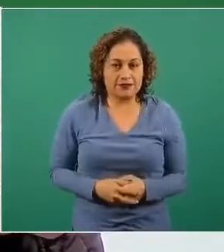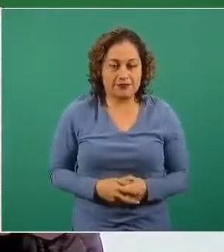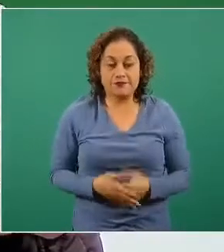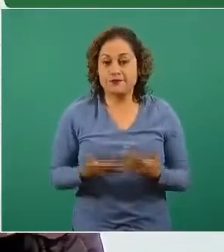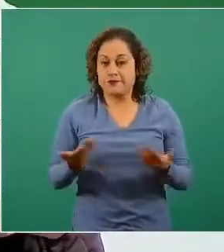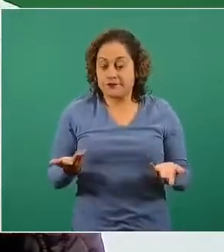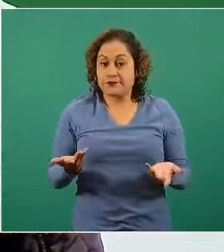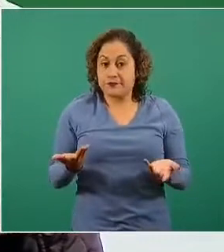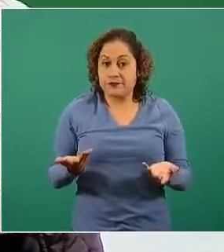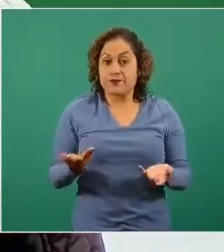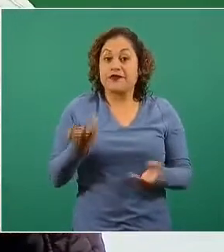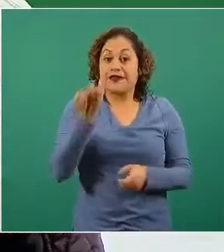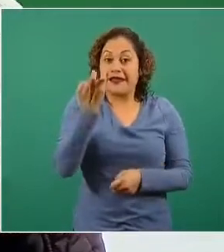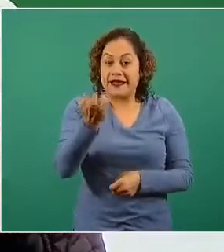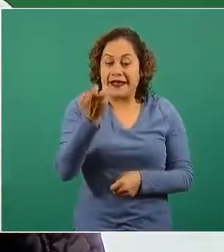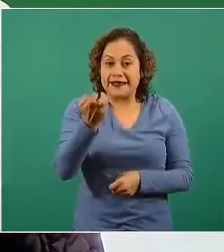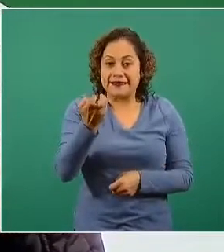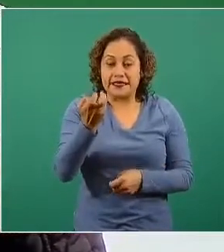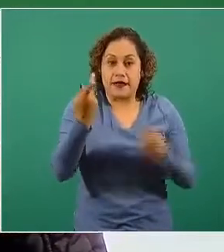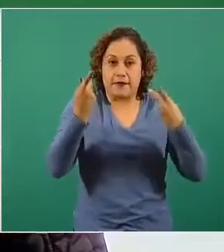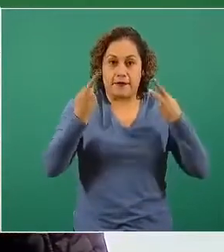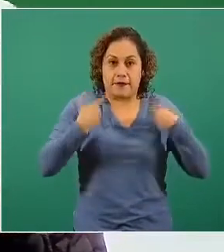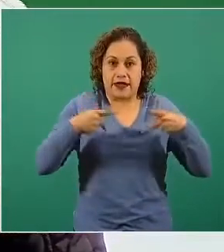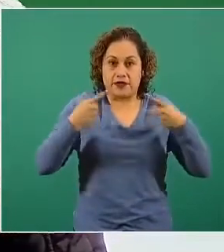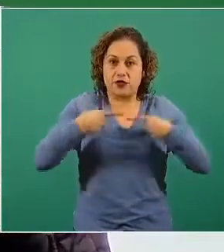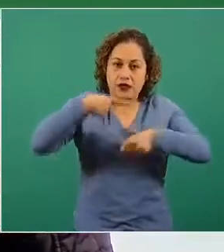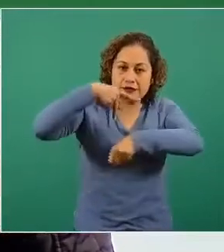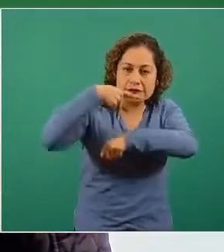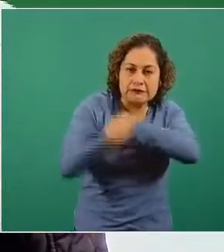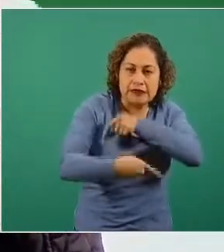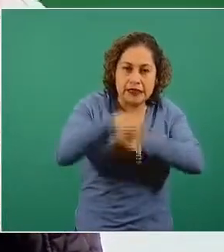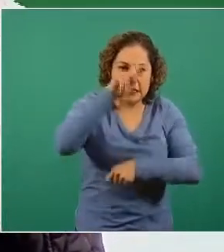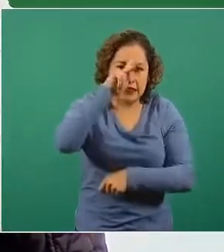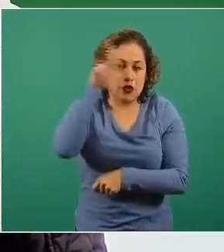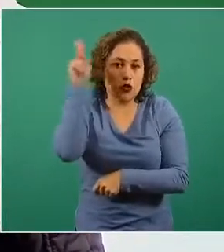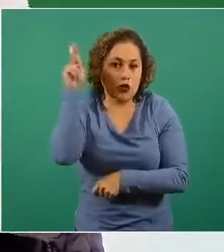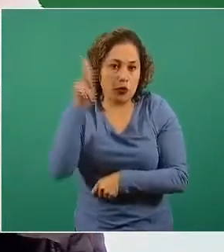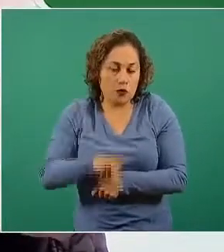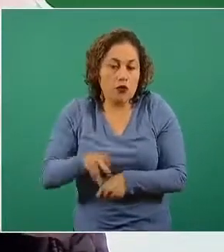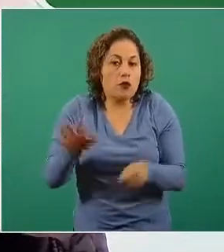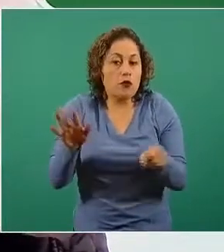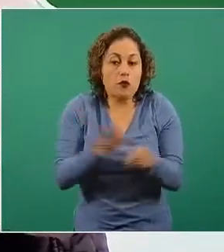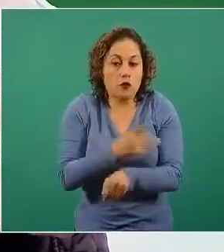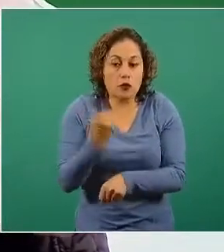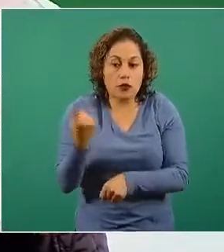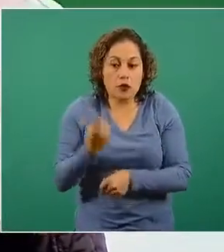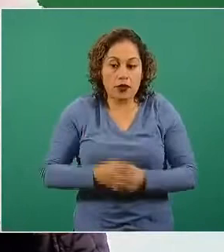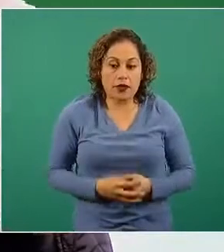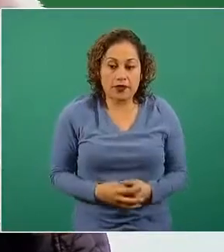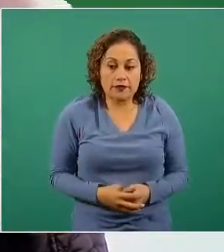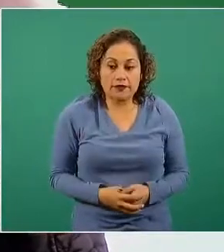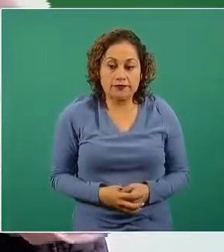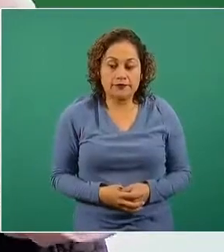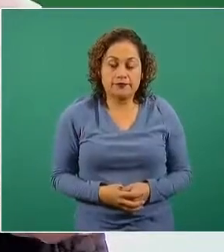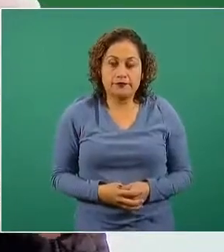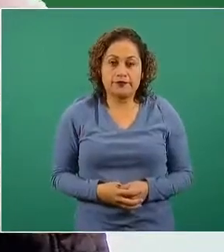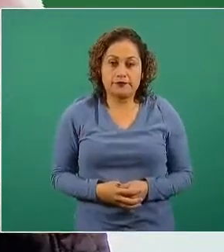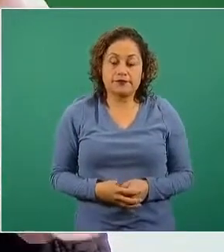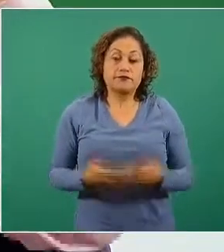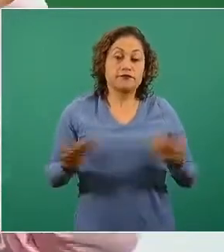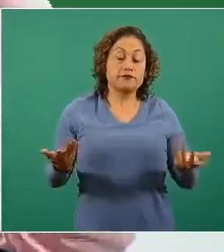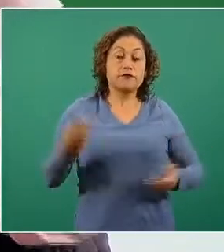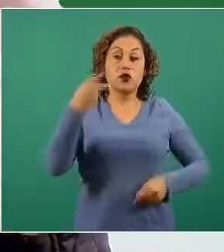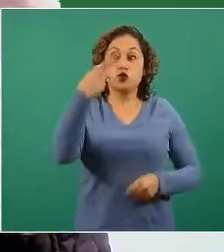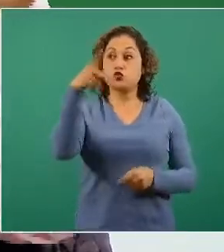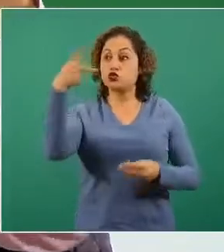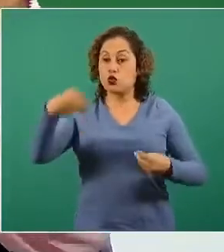reducimos el riesgo a las personas mayormente vulnerables por su registro, digamos,